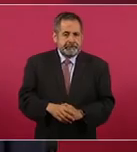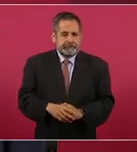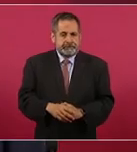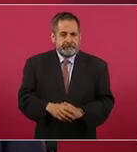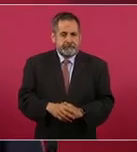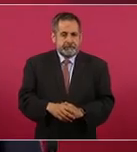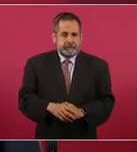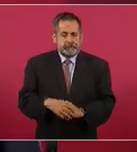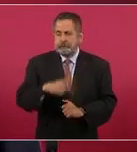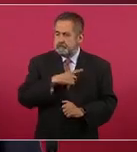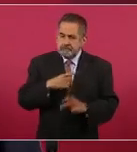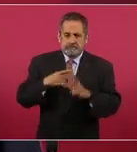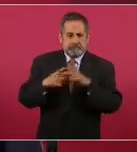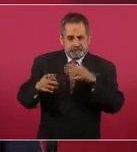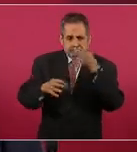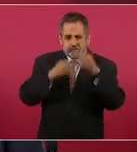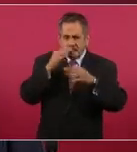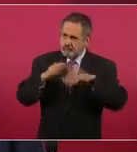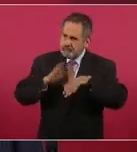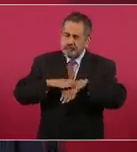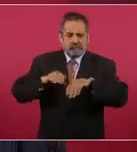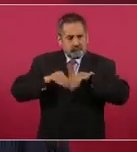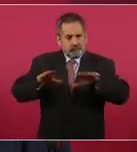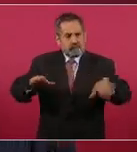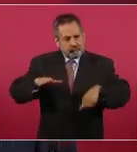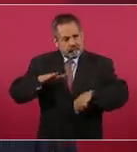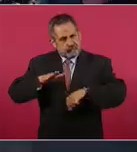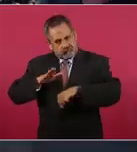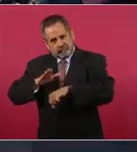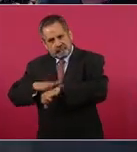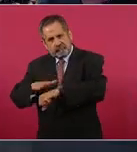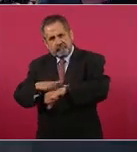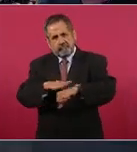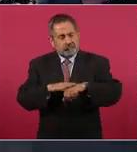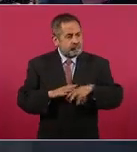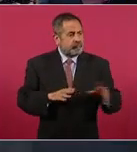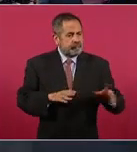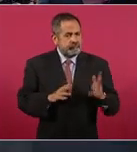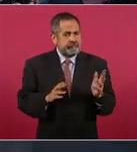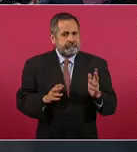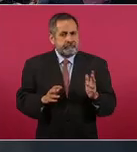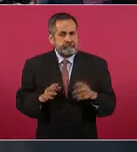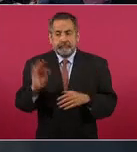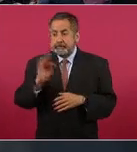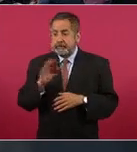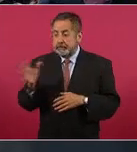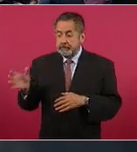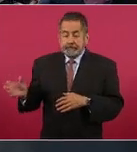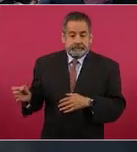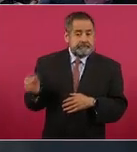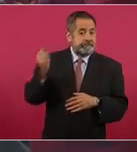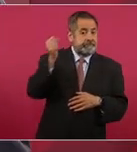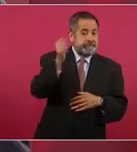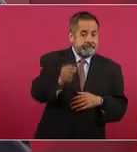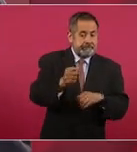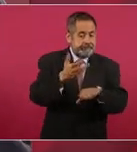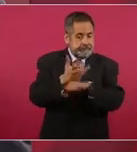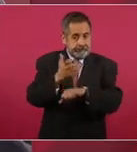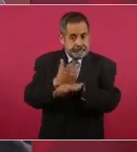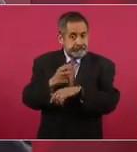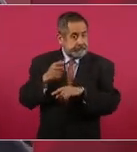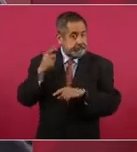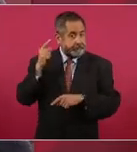Y ya hay que empezar con la campaña de que si lo llevan a Estados Unidos